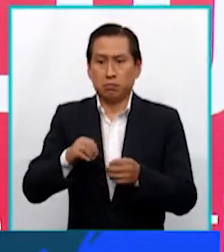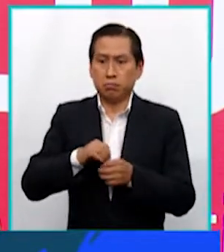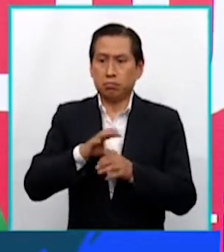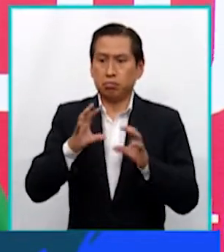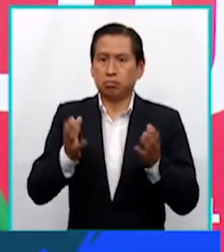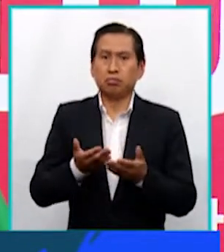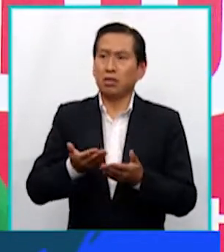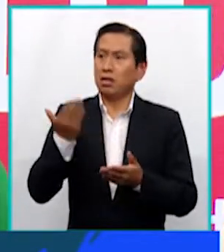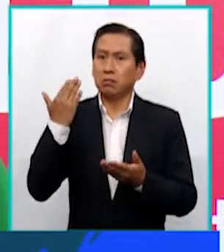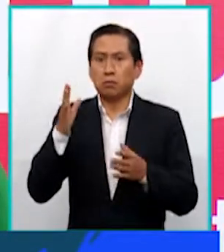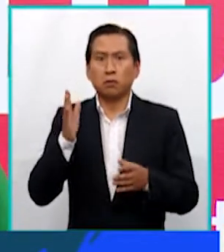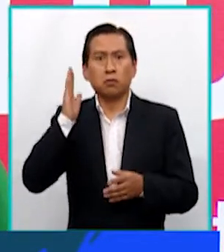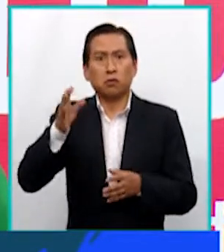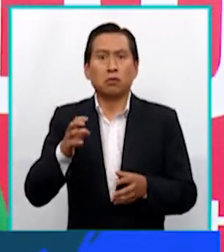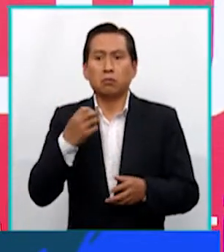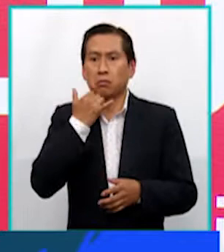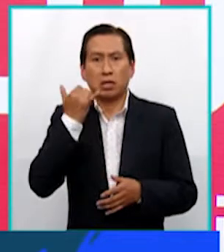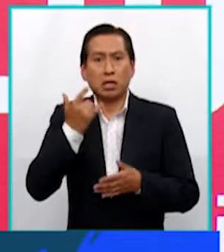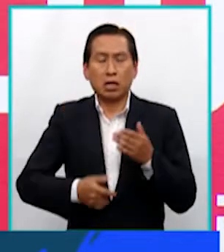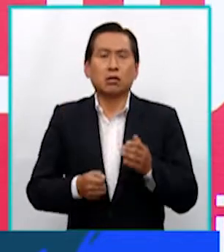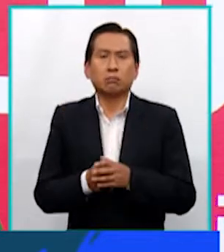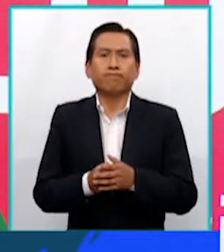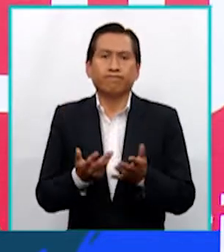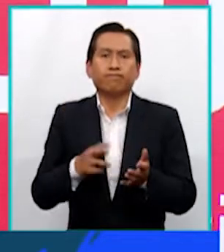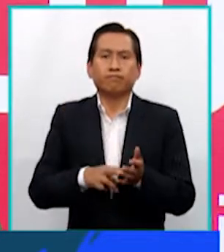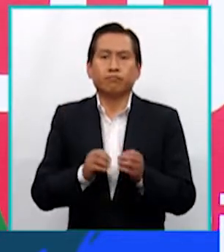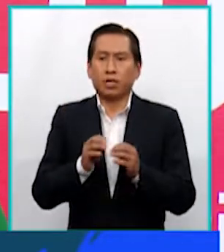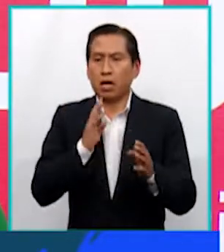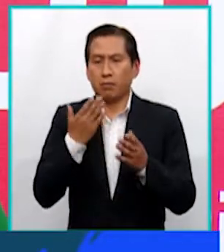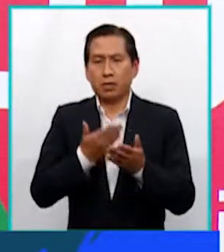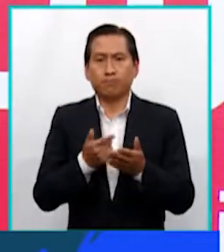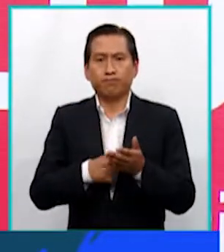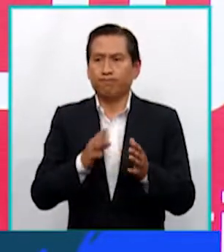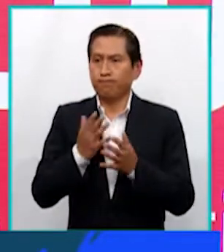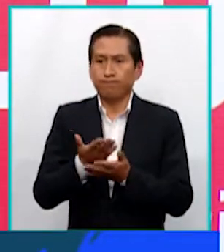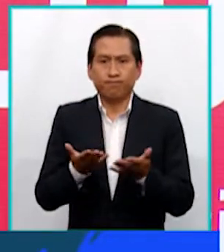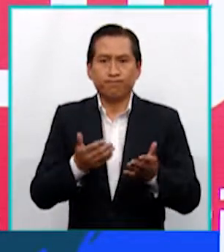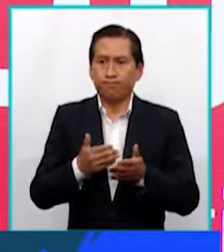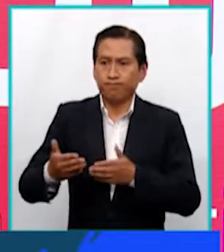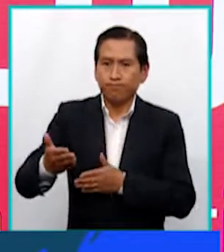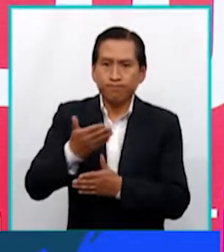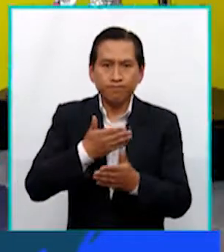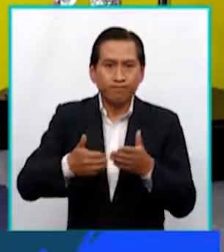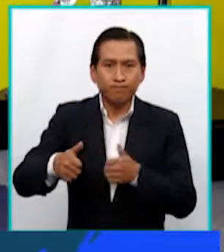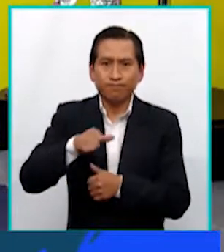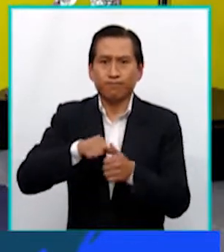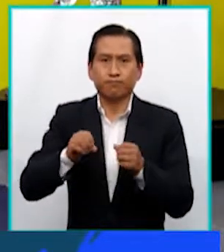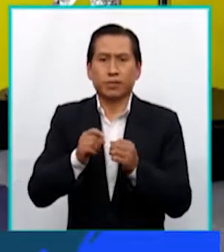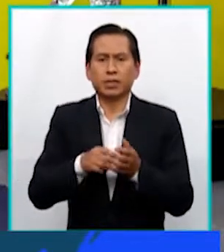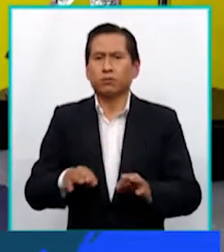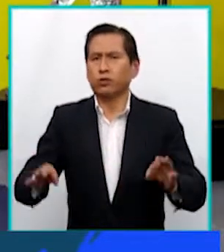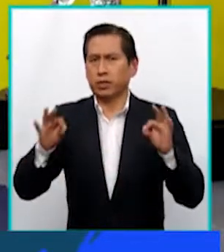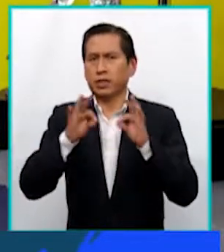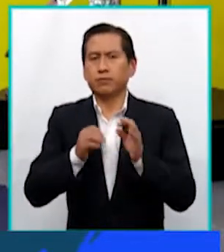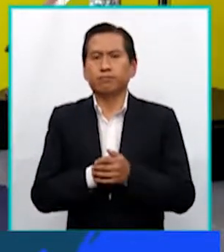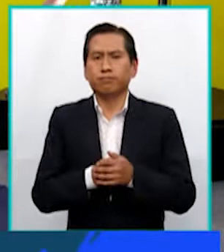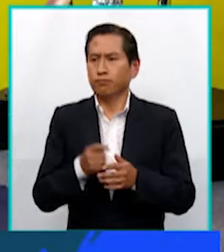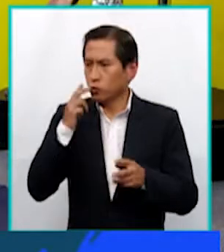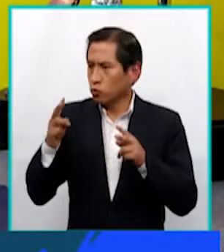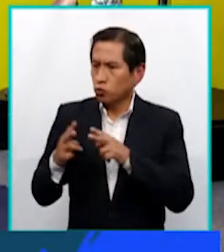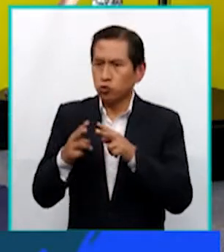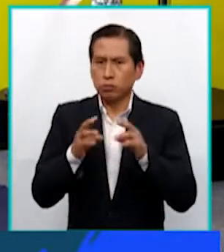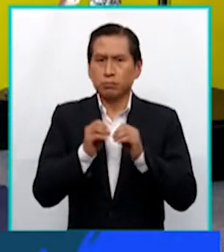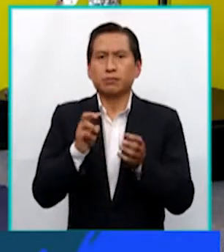unos meses, nunca se sabe lo que va a pasar. Y siempre es bueno conversarnos, charlarnos, compartir, hacer el tinku, ¿no? Siento que conocernos,